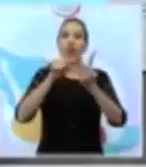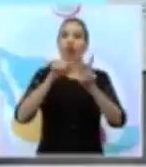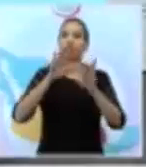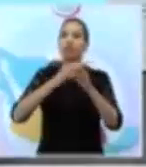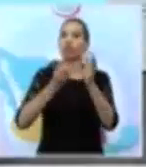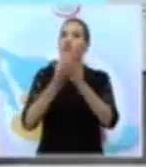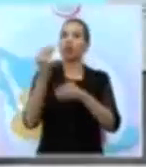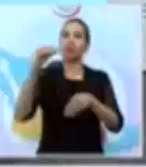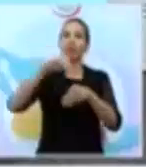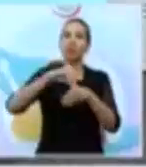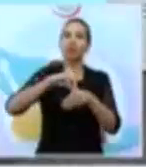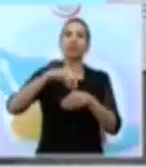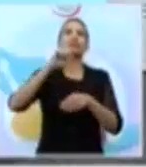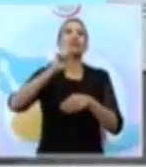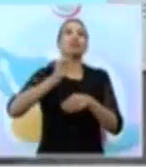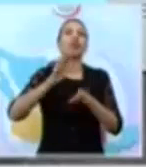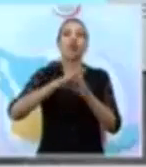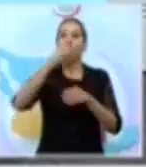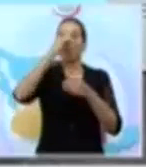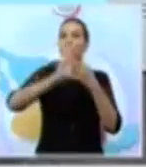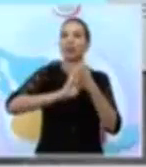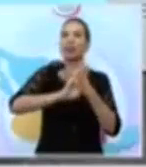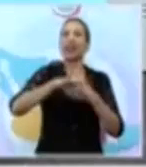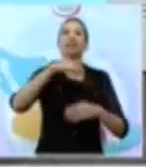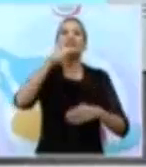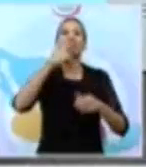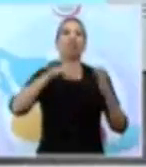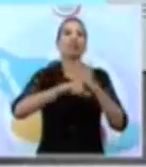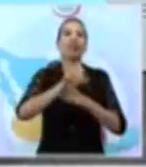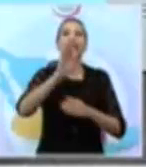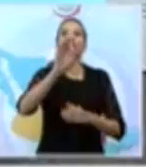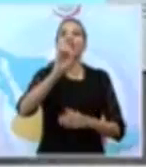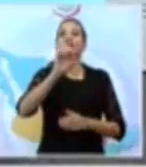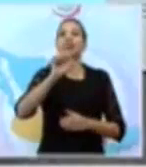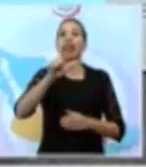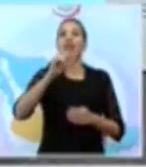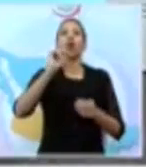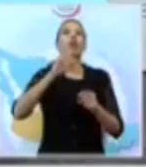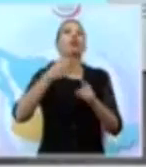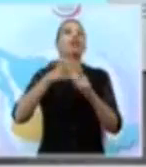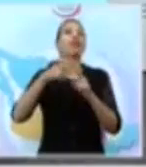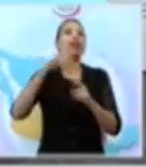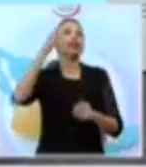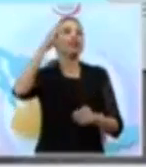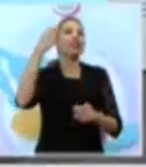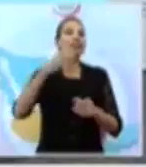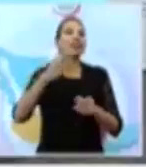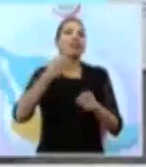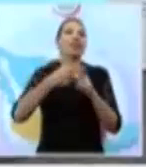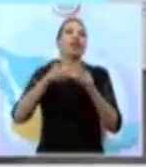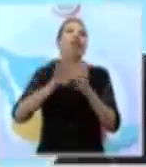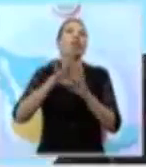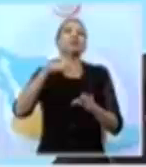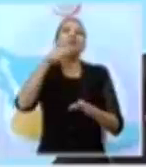nombramientos: fiscal anticorrupción y fiscal contra delitos